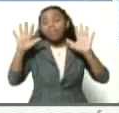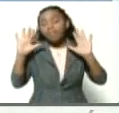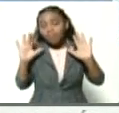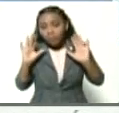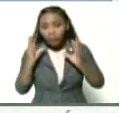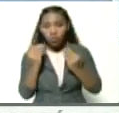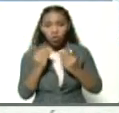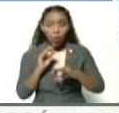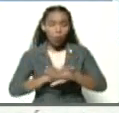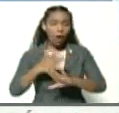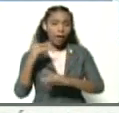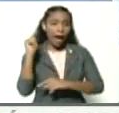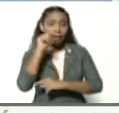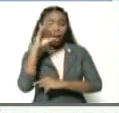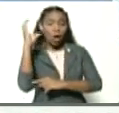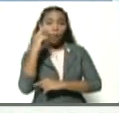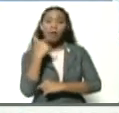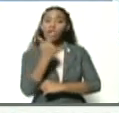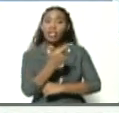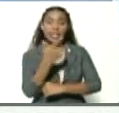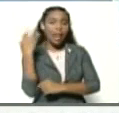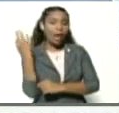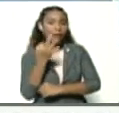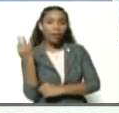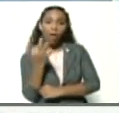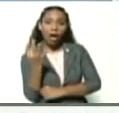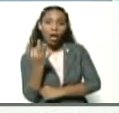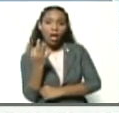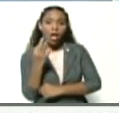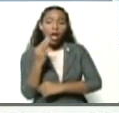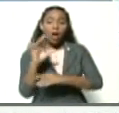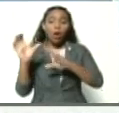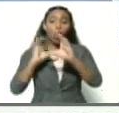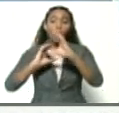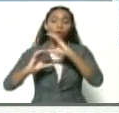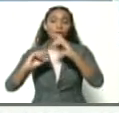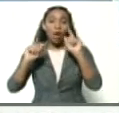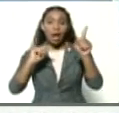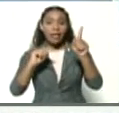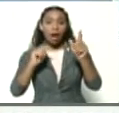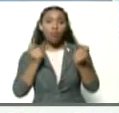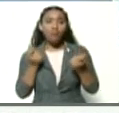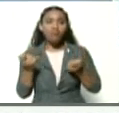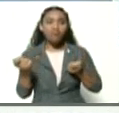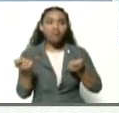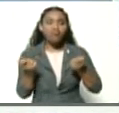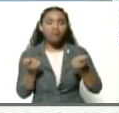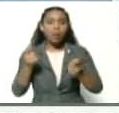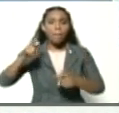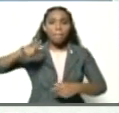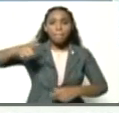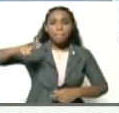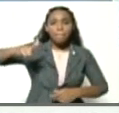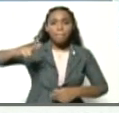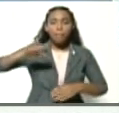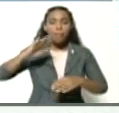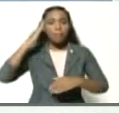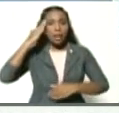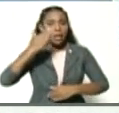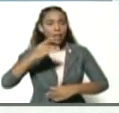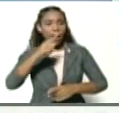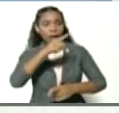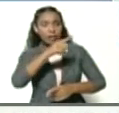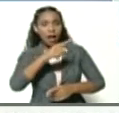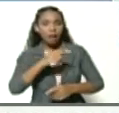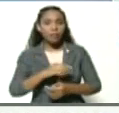lamentándolo mucho, porque en Colombia nadie dice estas verdades. Los medios de comunicación están controlados por el paramilitarismo